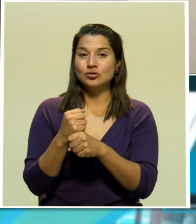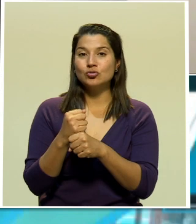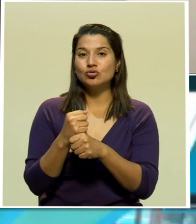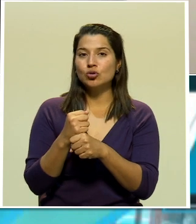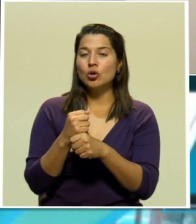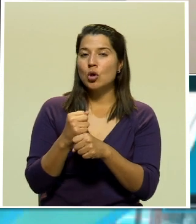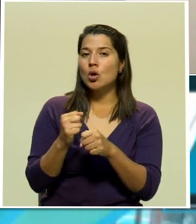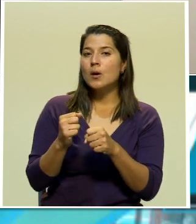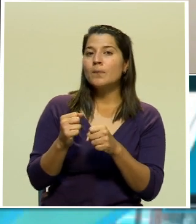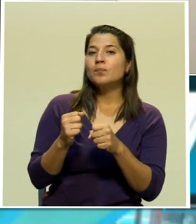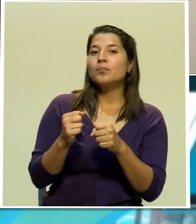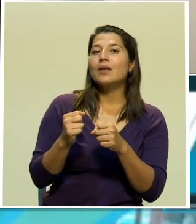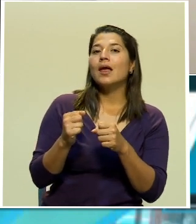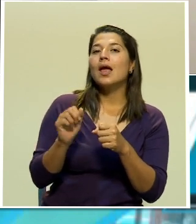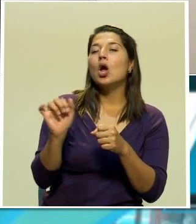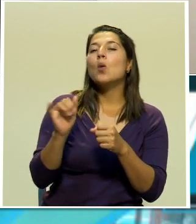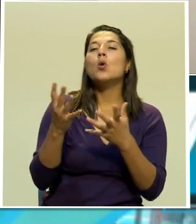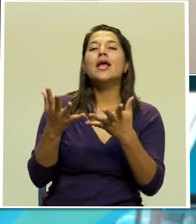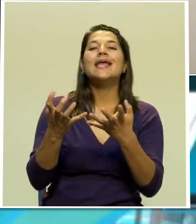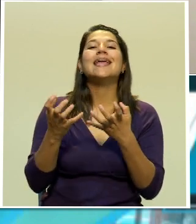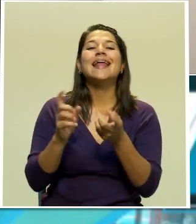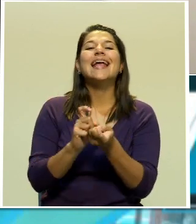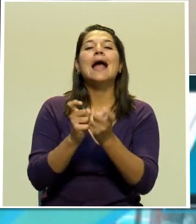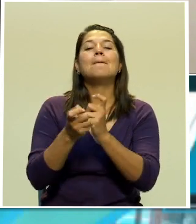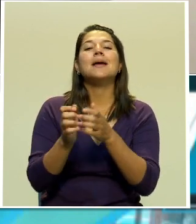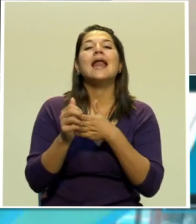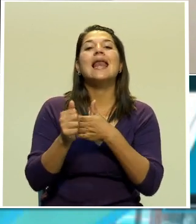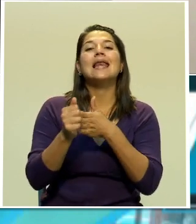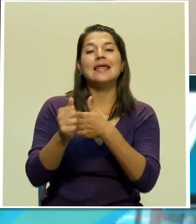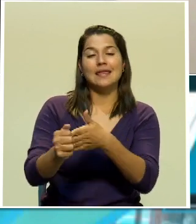empuje por la renovación de liderazgos en ambos partidos. Es